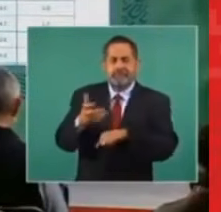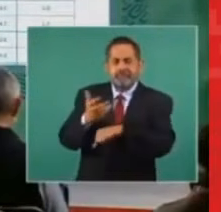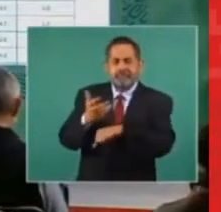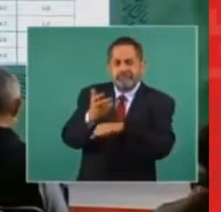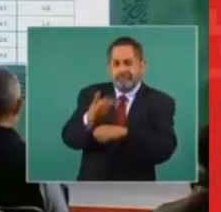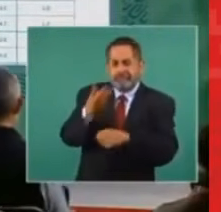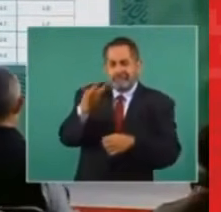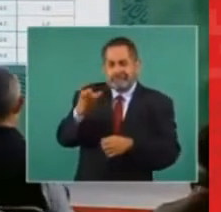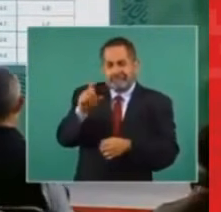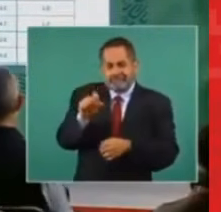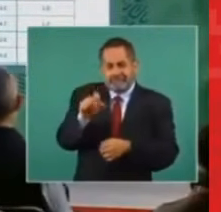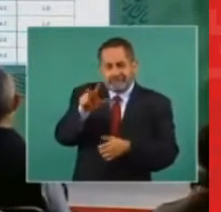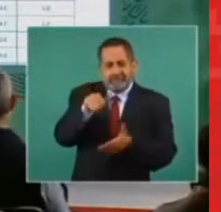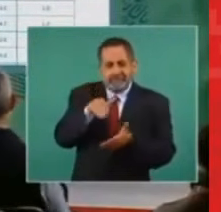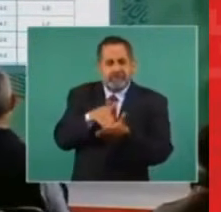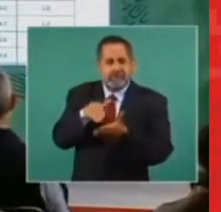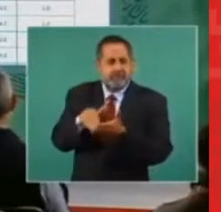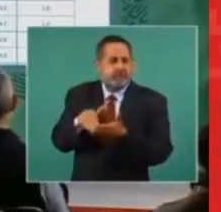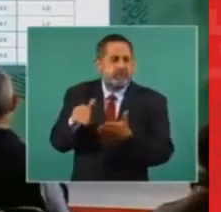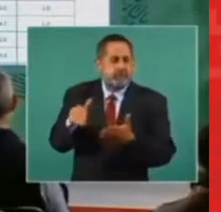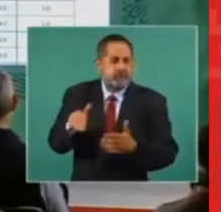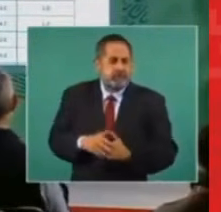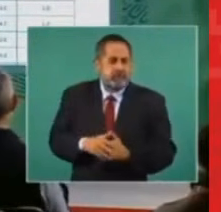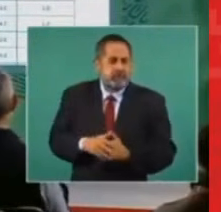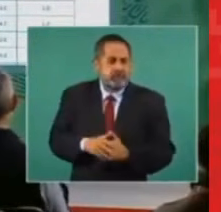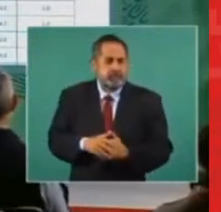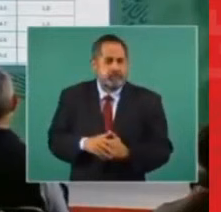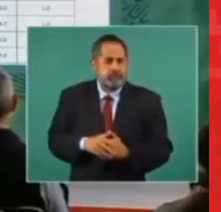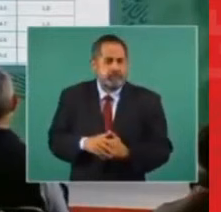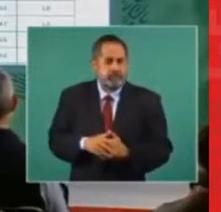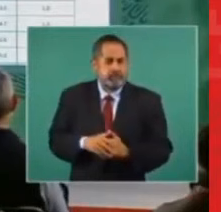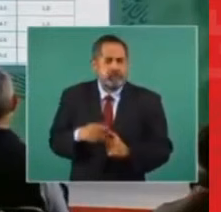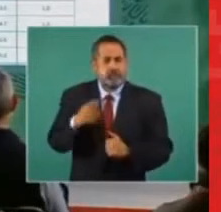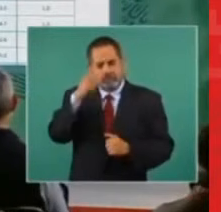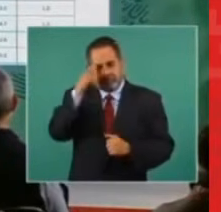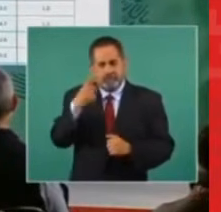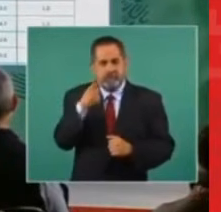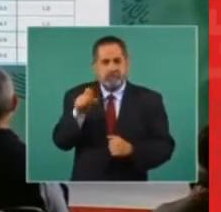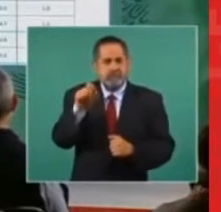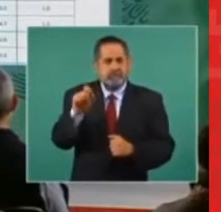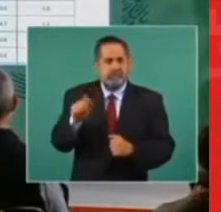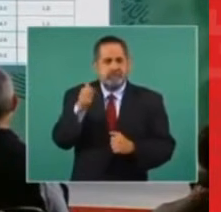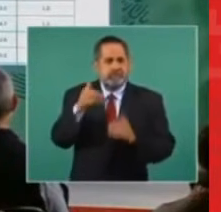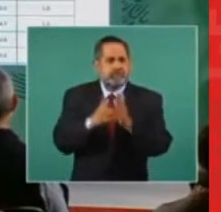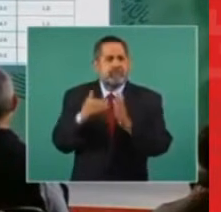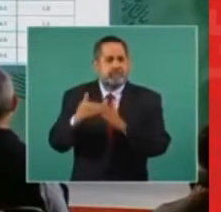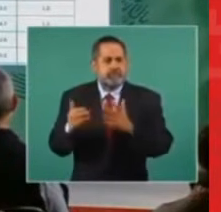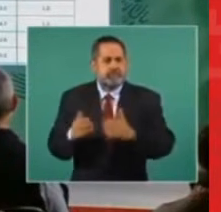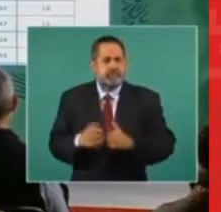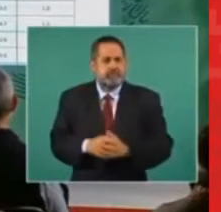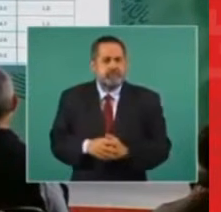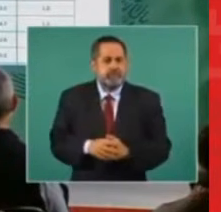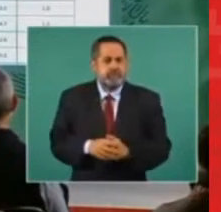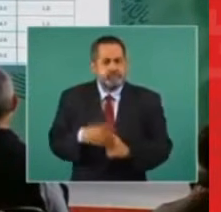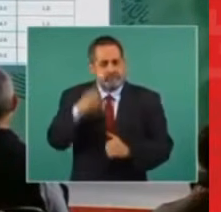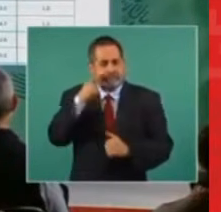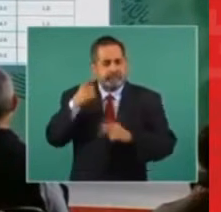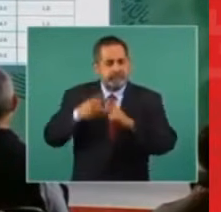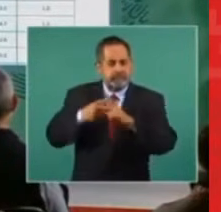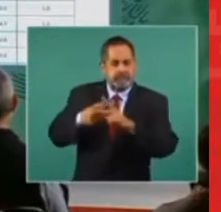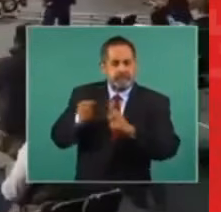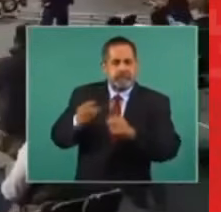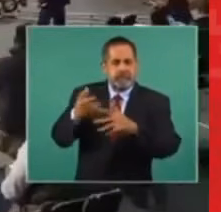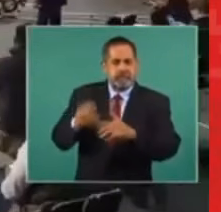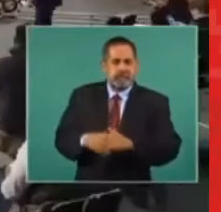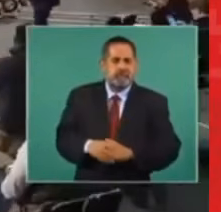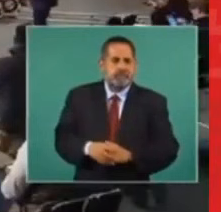Maduro, lo que termina siendo Maduro, queramos o no, es secuestrar a Ramos en el Palacio de Miraflores, tanto así que tuvo que intervenir México. ¿Sabes qué? Este